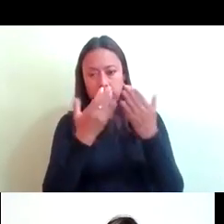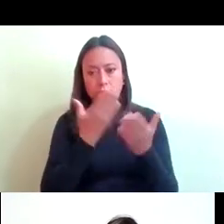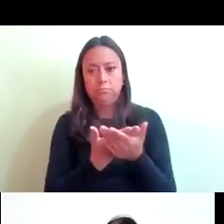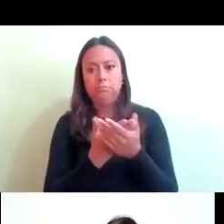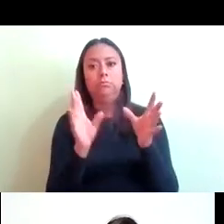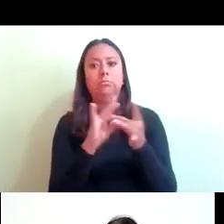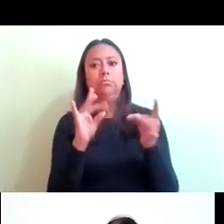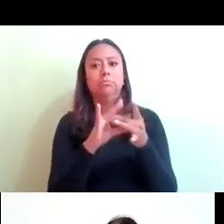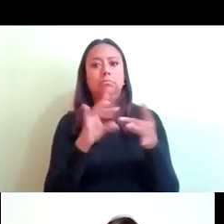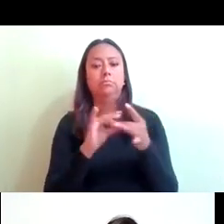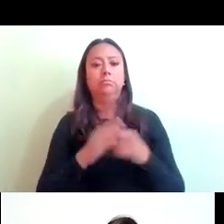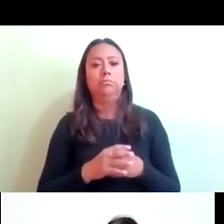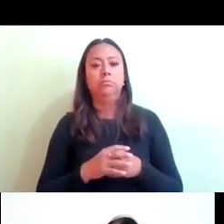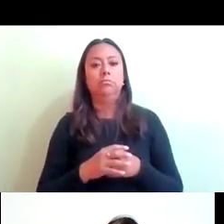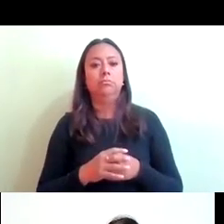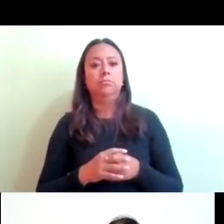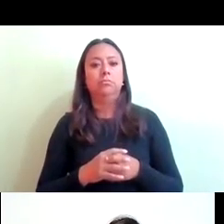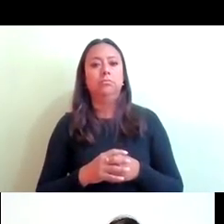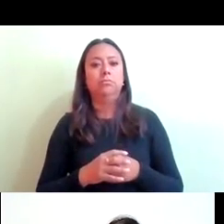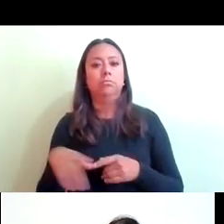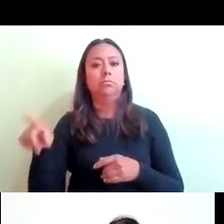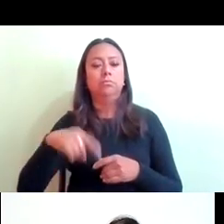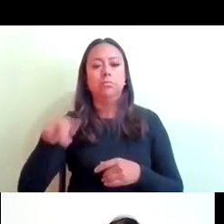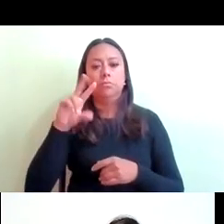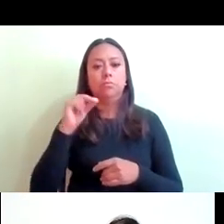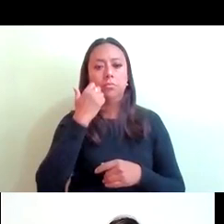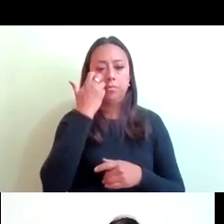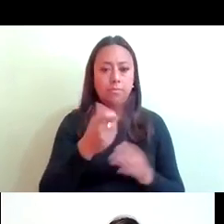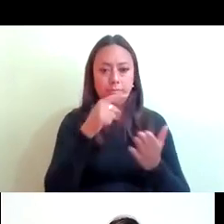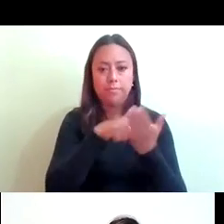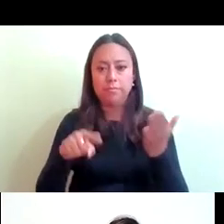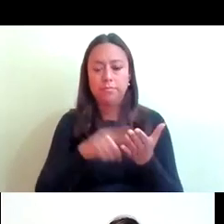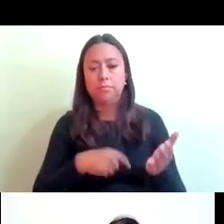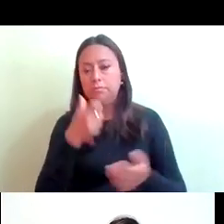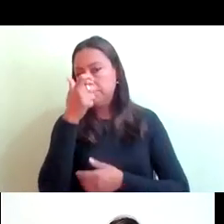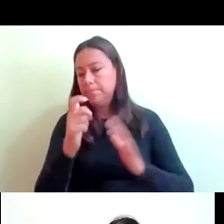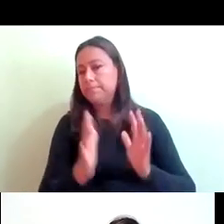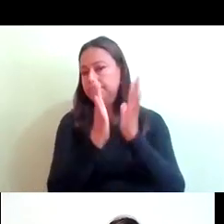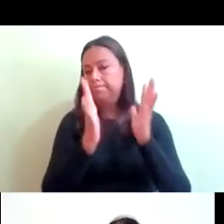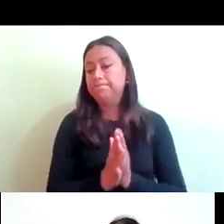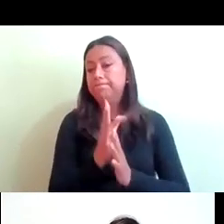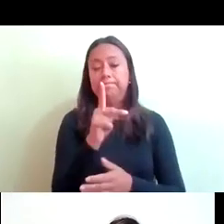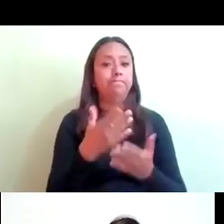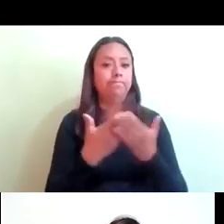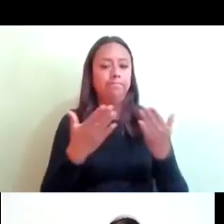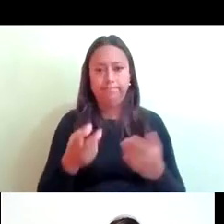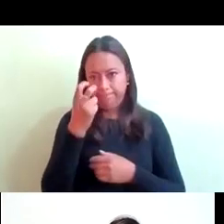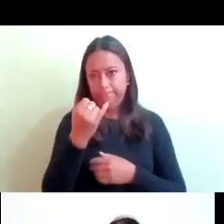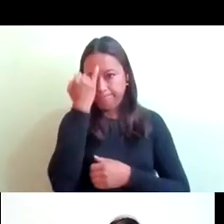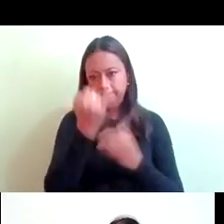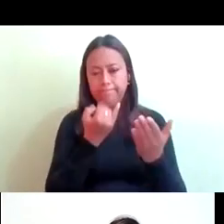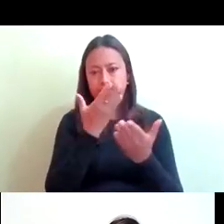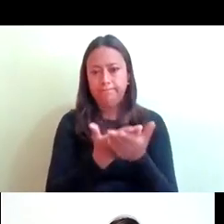mencionaban que no querían que se cancelaran los proyectos del presupuesto participativo, y en esta iniciativa que se presenta,